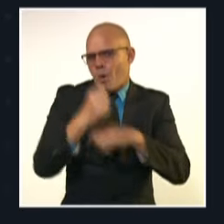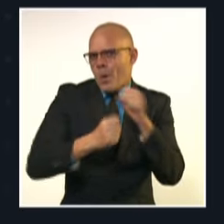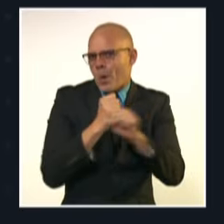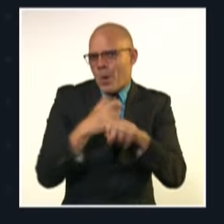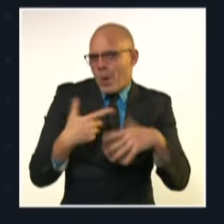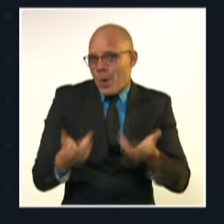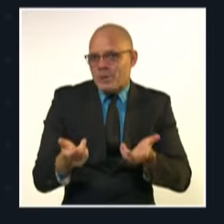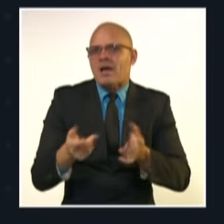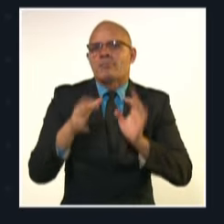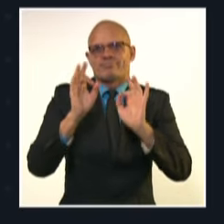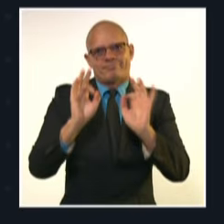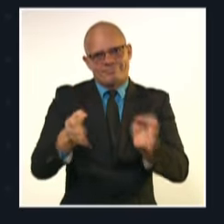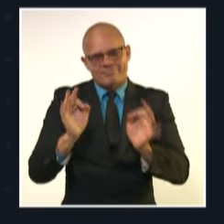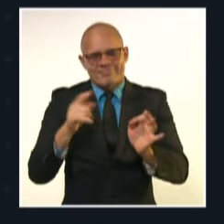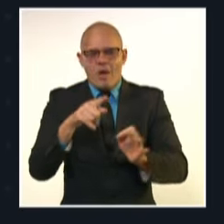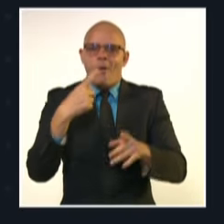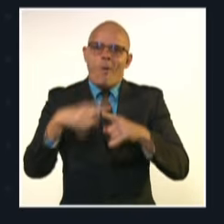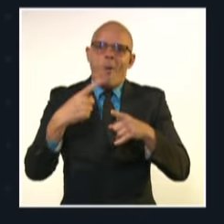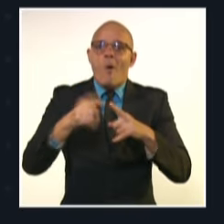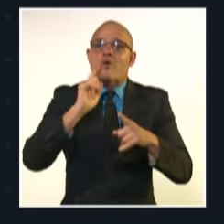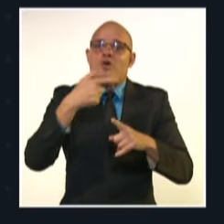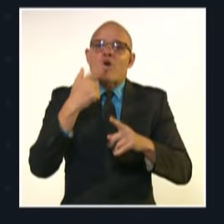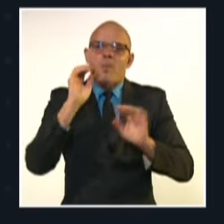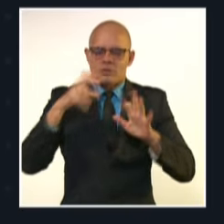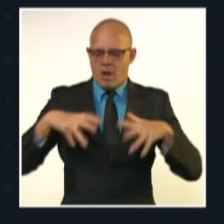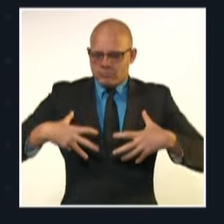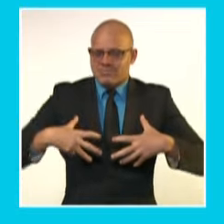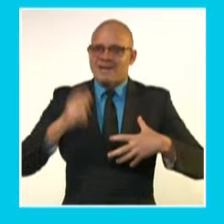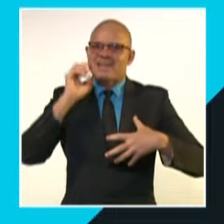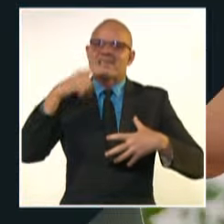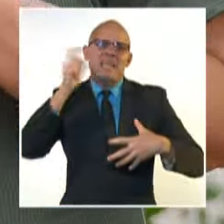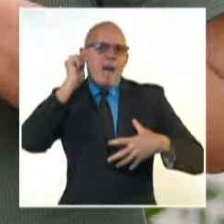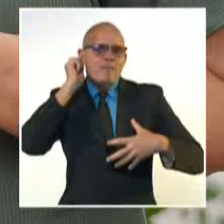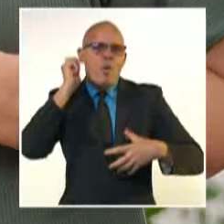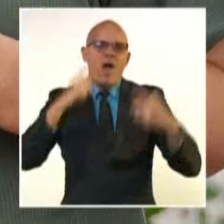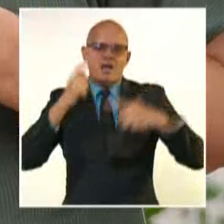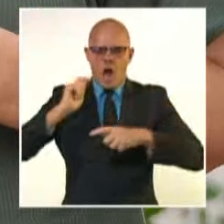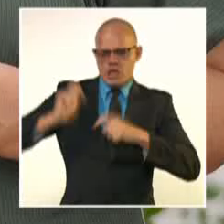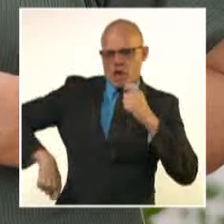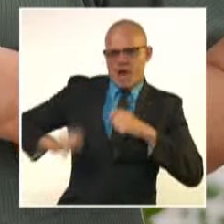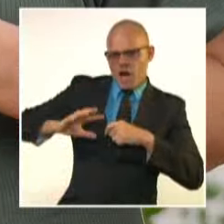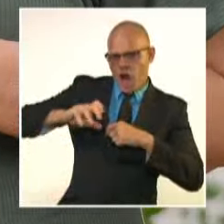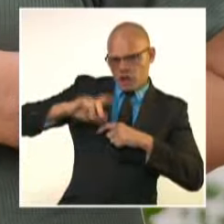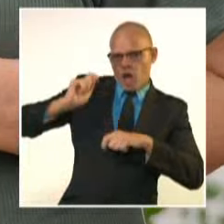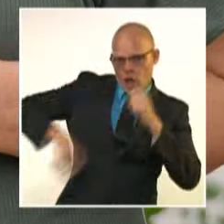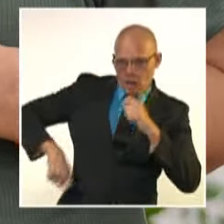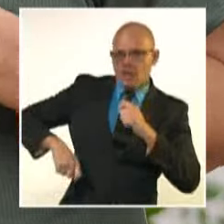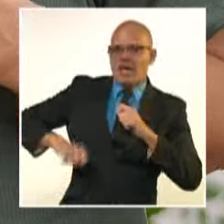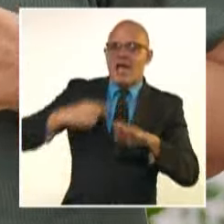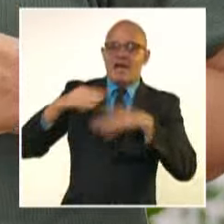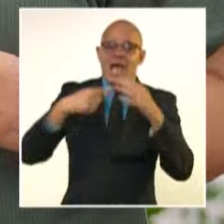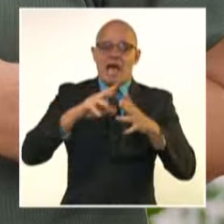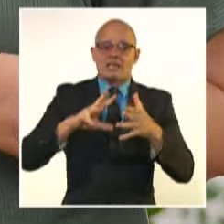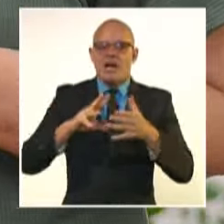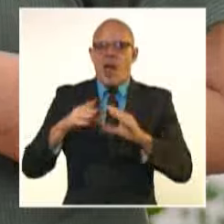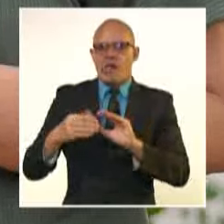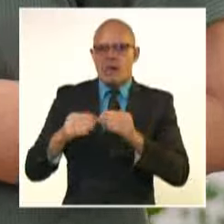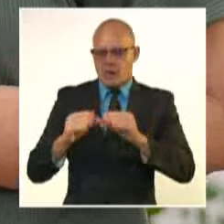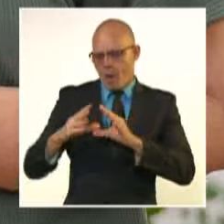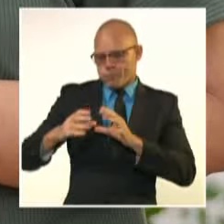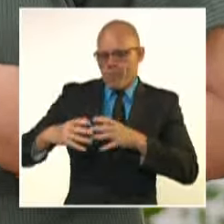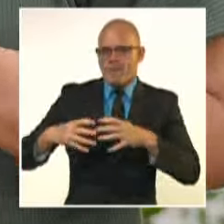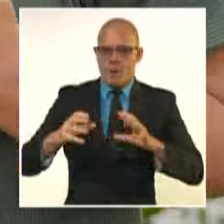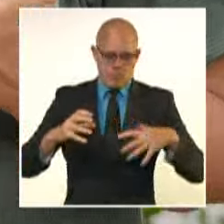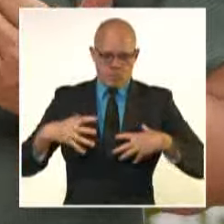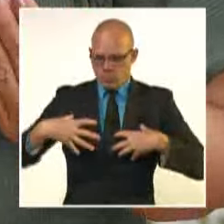de trabajo la creación de prótesis de mama para mujeres con mastectomía. Esta prótesis la confeccionamos a raíz de la recogida de ajustadores